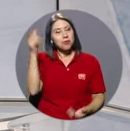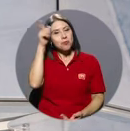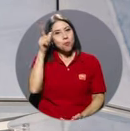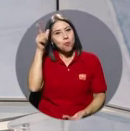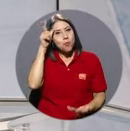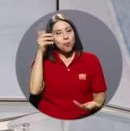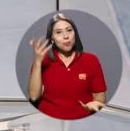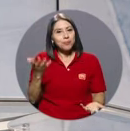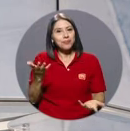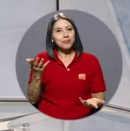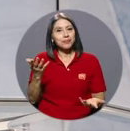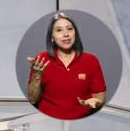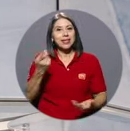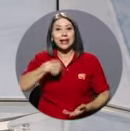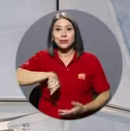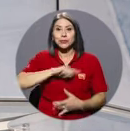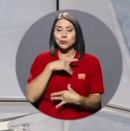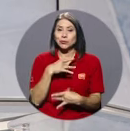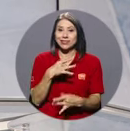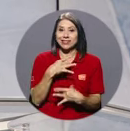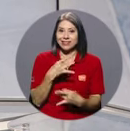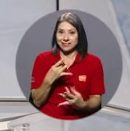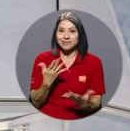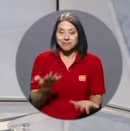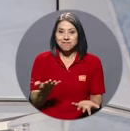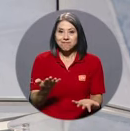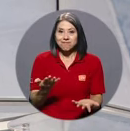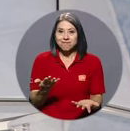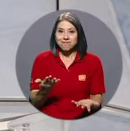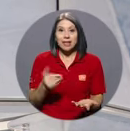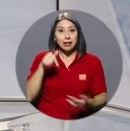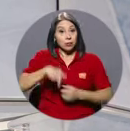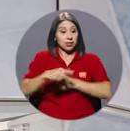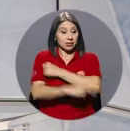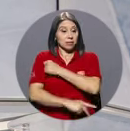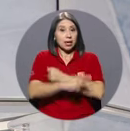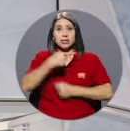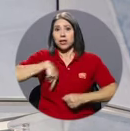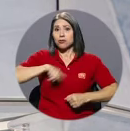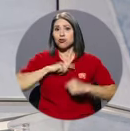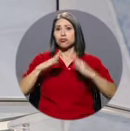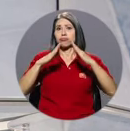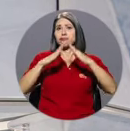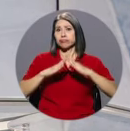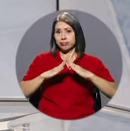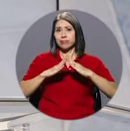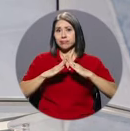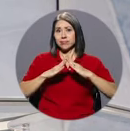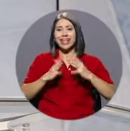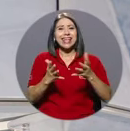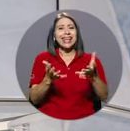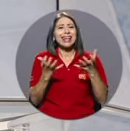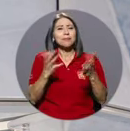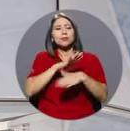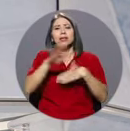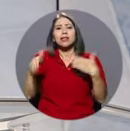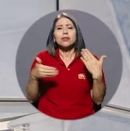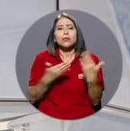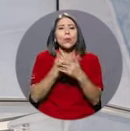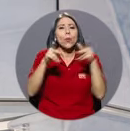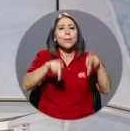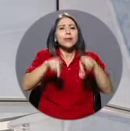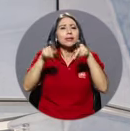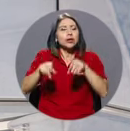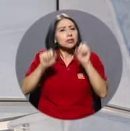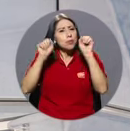que de alguna manera nos interesa a todos y todas, pues este es el país en el que estamos, en el que queremos pues que toda la población tenga